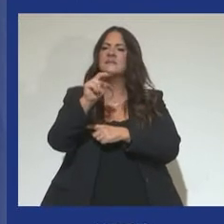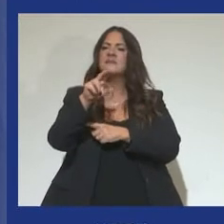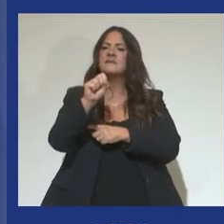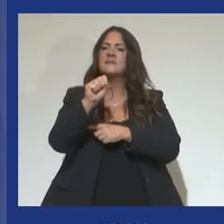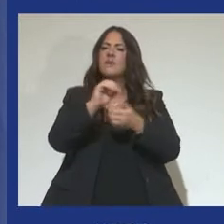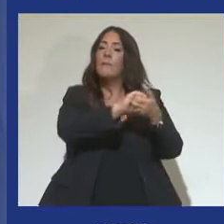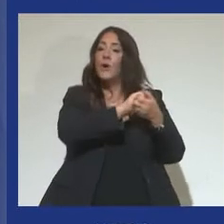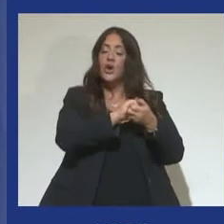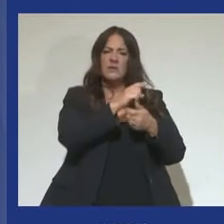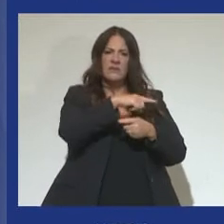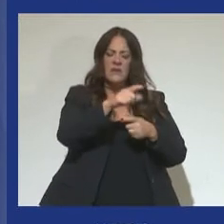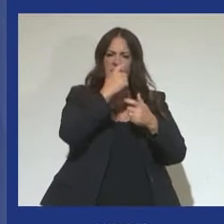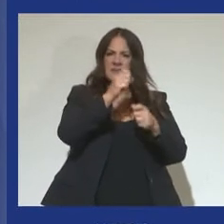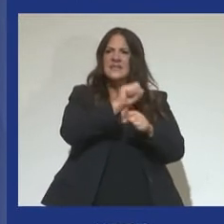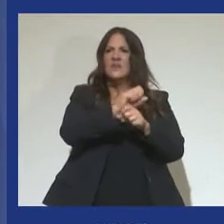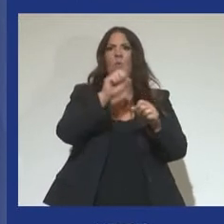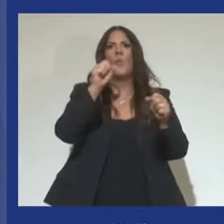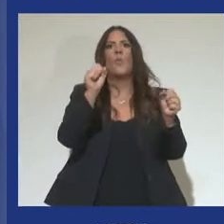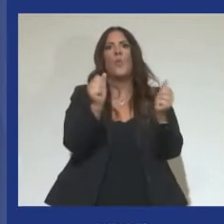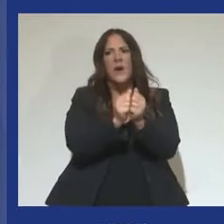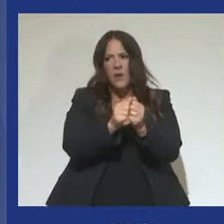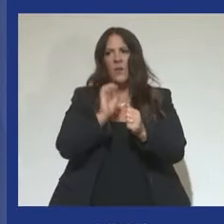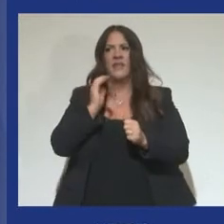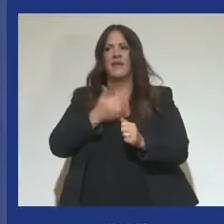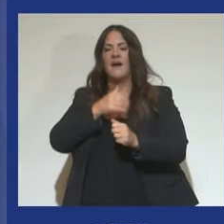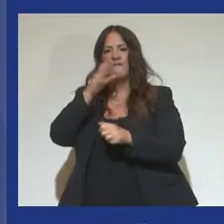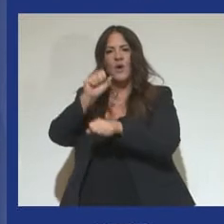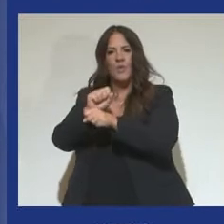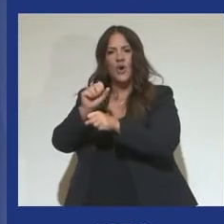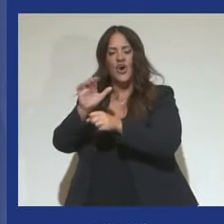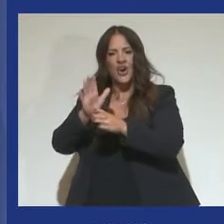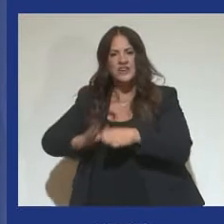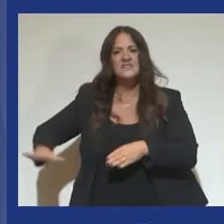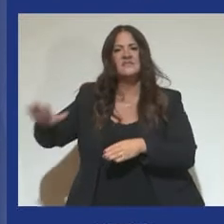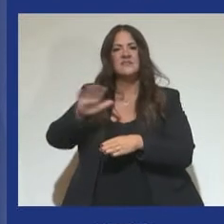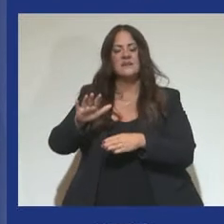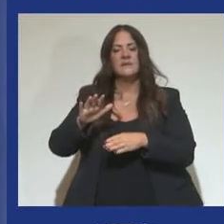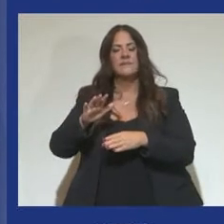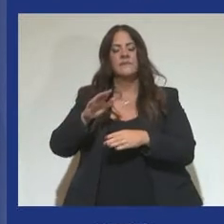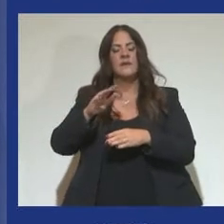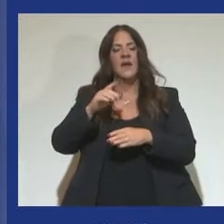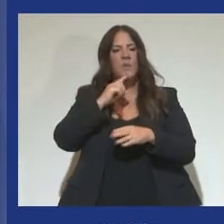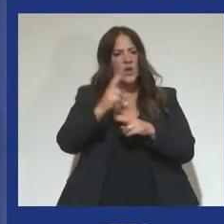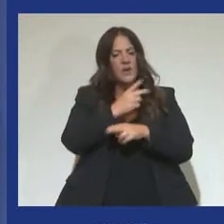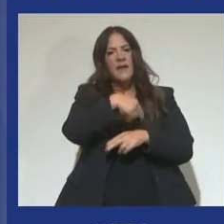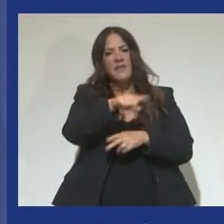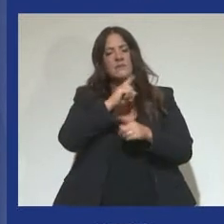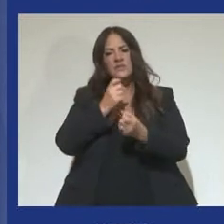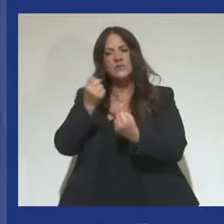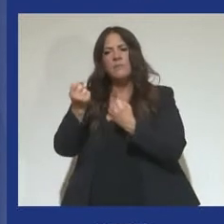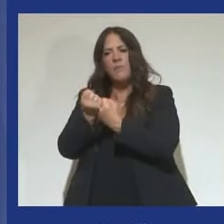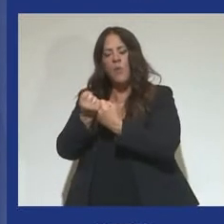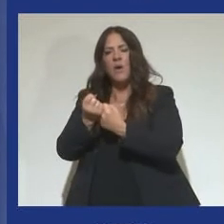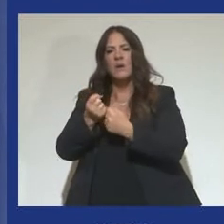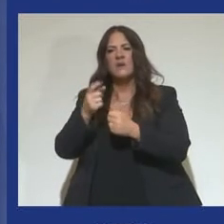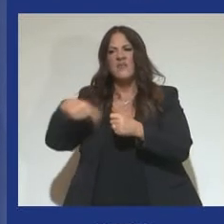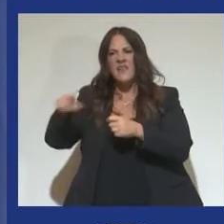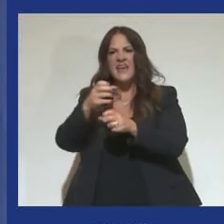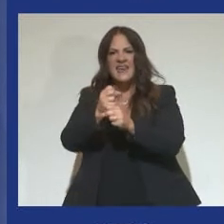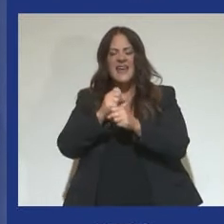con el censo ellos trabajaron de manera crítica con los trabajadores agrícolas y ahora nos van a ayudar a apoyar